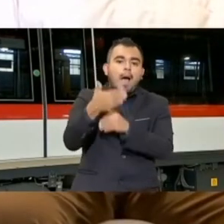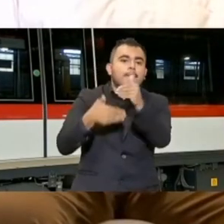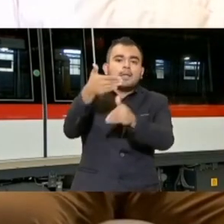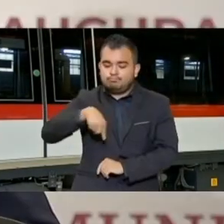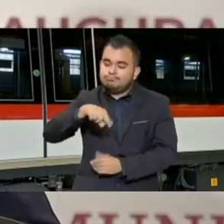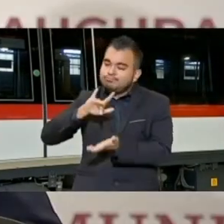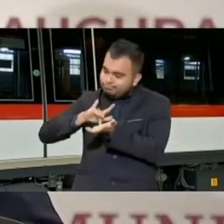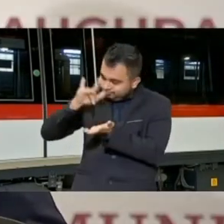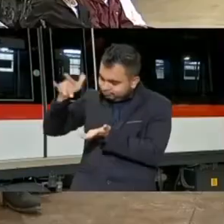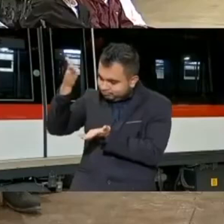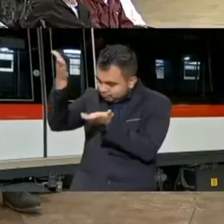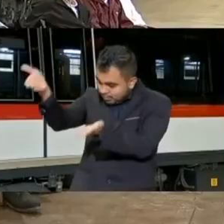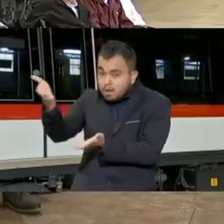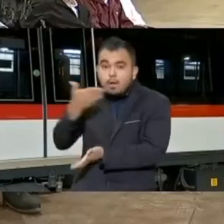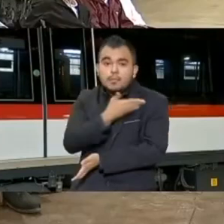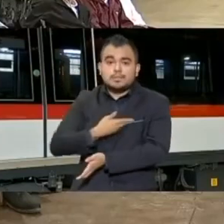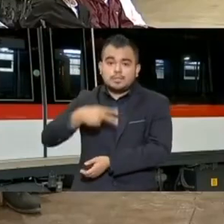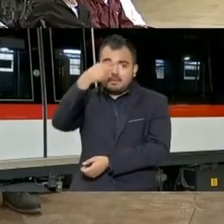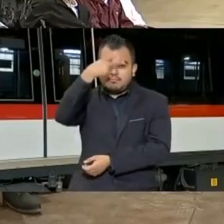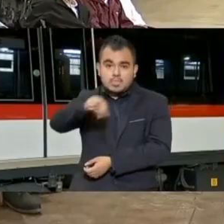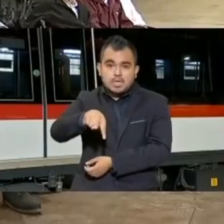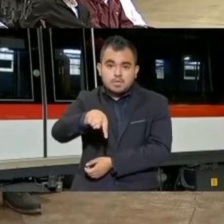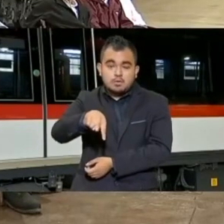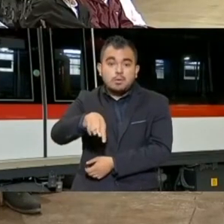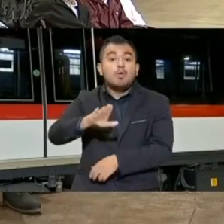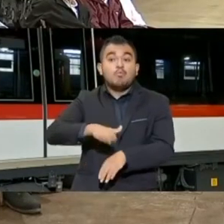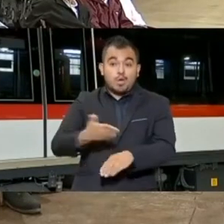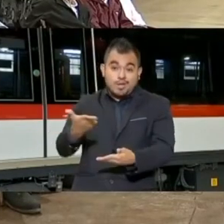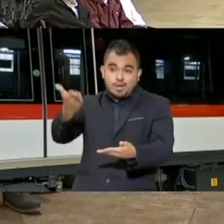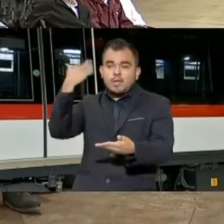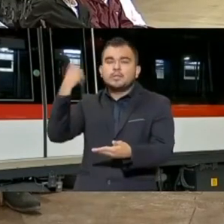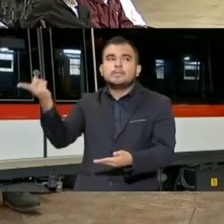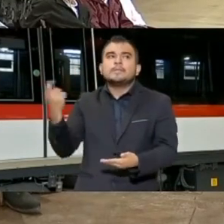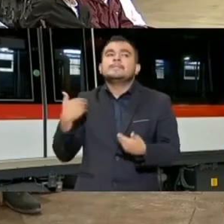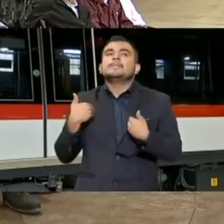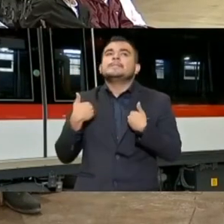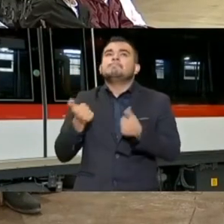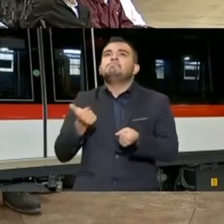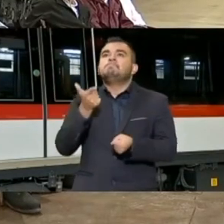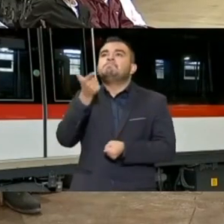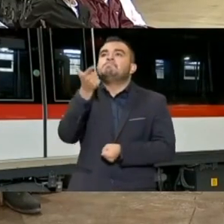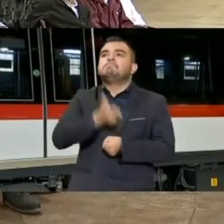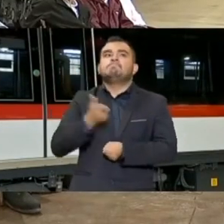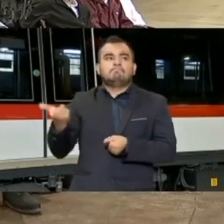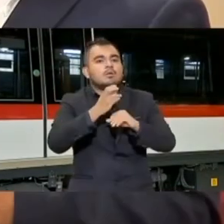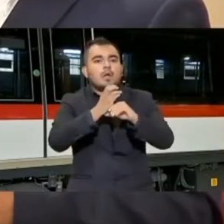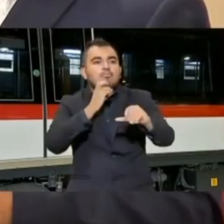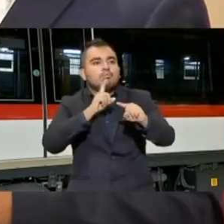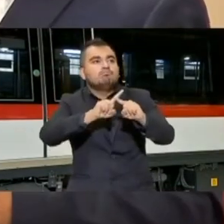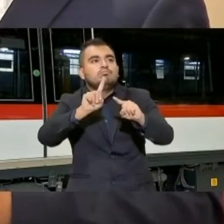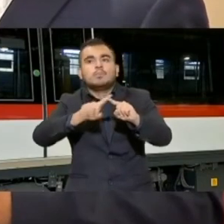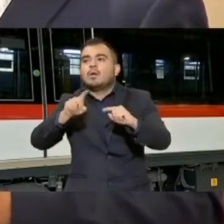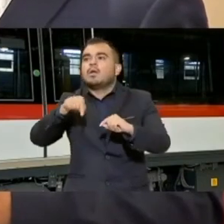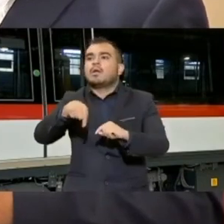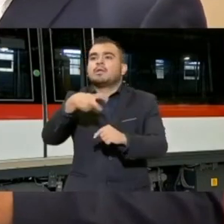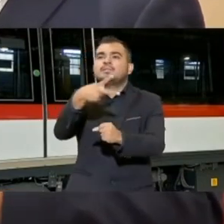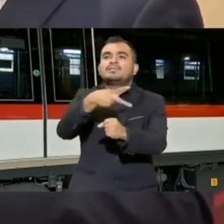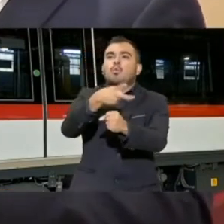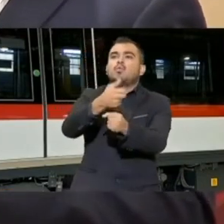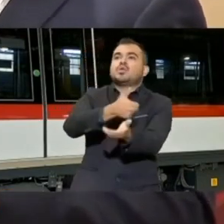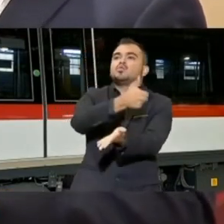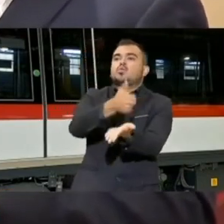con el presidente de México, porque en ese momento entendió los argumentos que pusimos sobre la mesa. Fíjense,